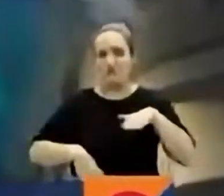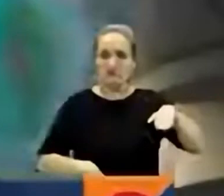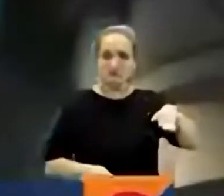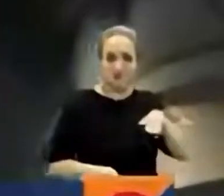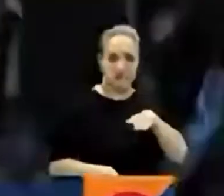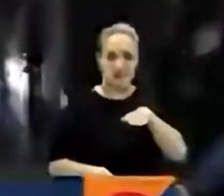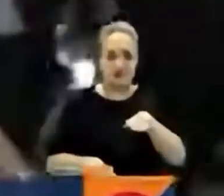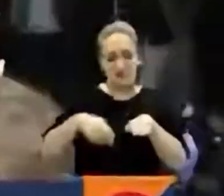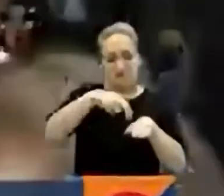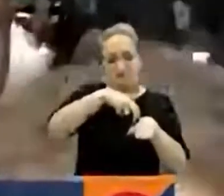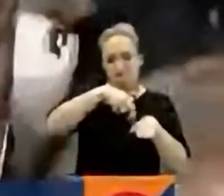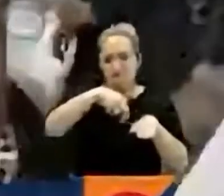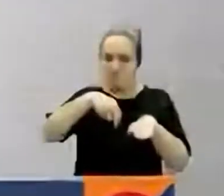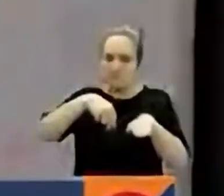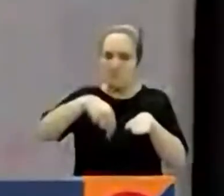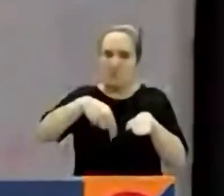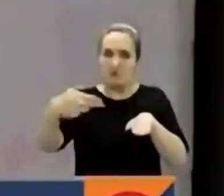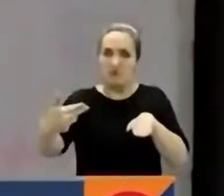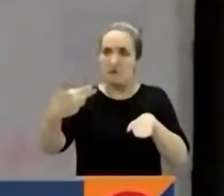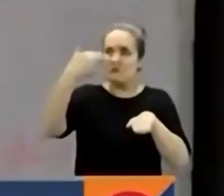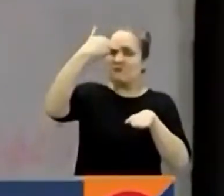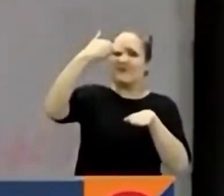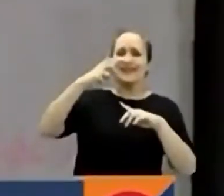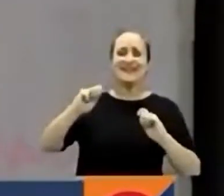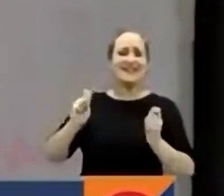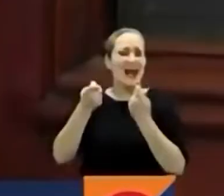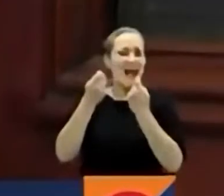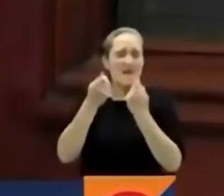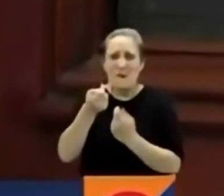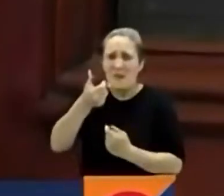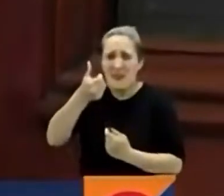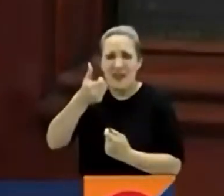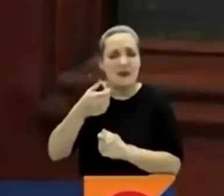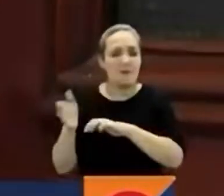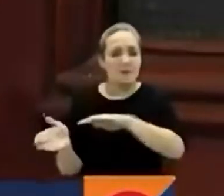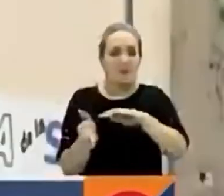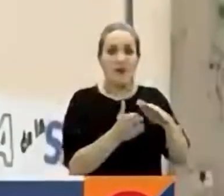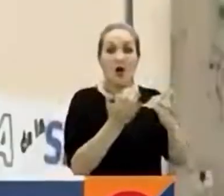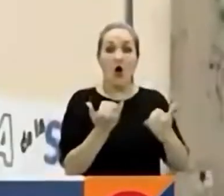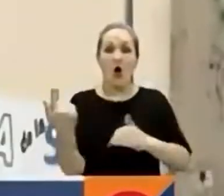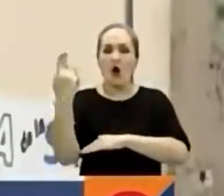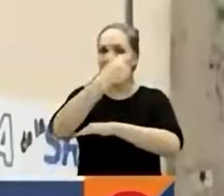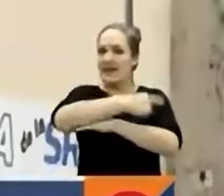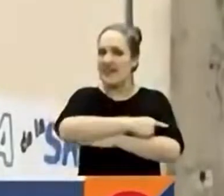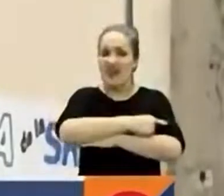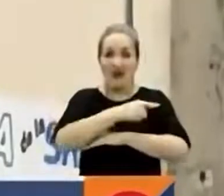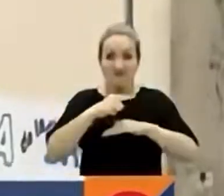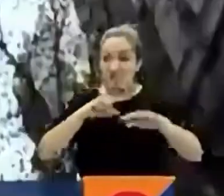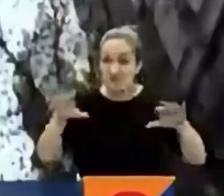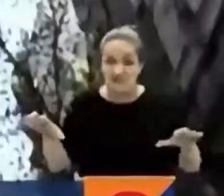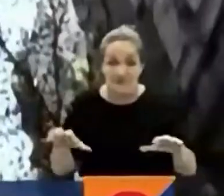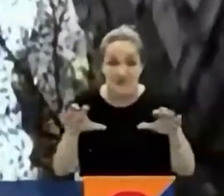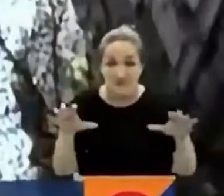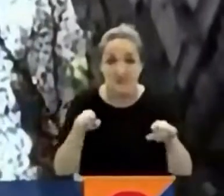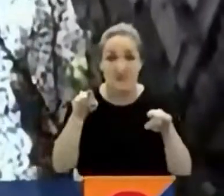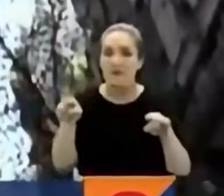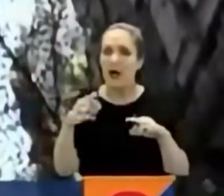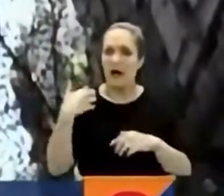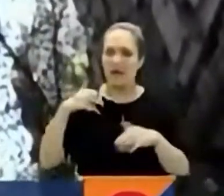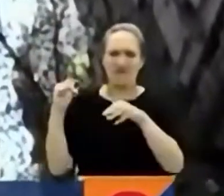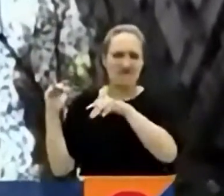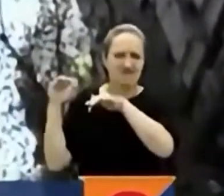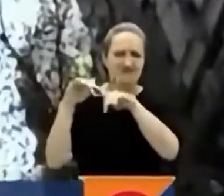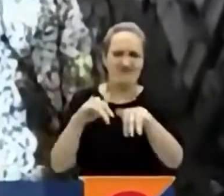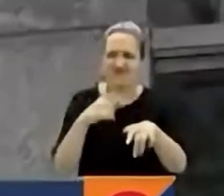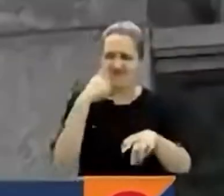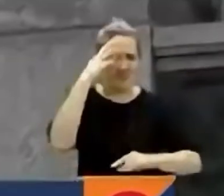actual vicepresidenta salió ilesa. Día cívico en Argentina para acompañar manifestaciones de rechazo al intento de